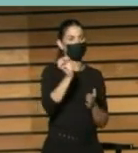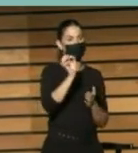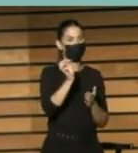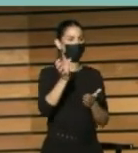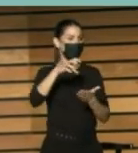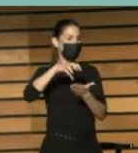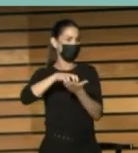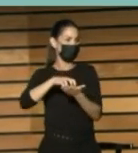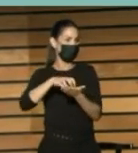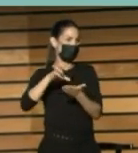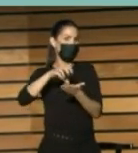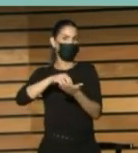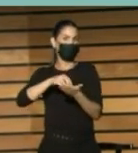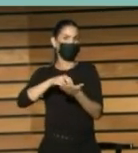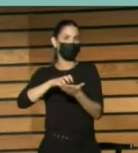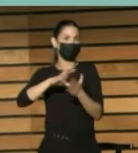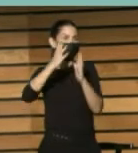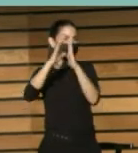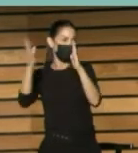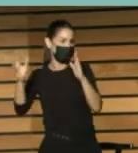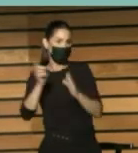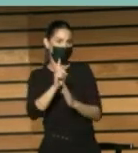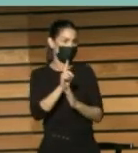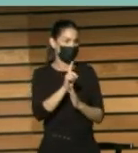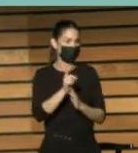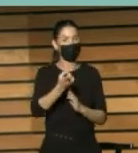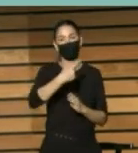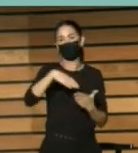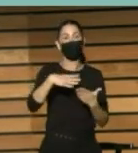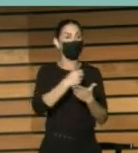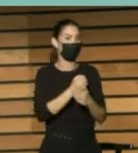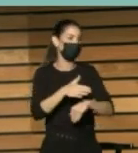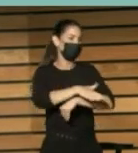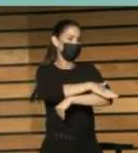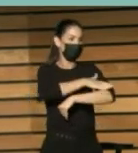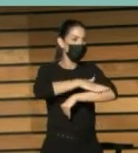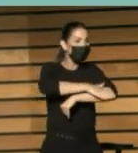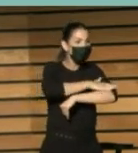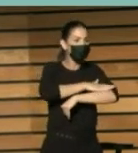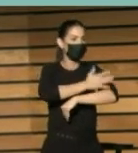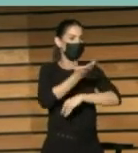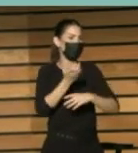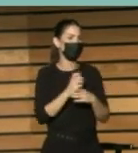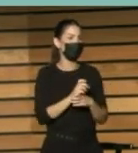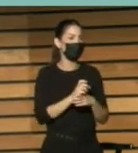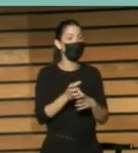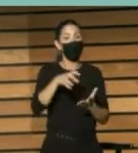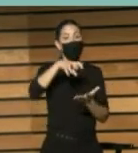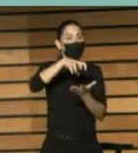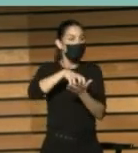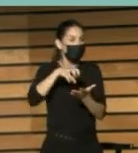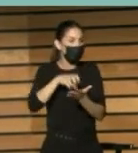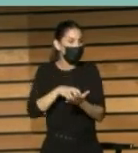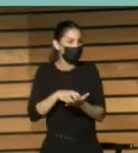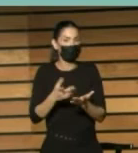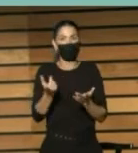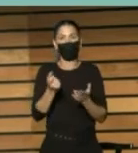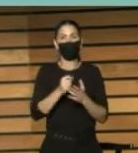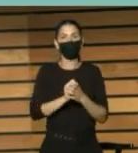por sí solo. Aquí sumamos todos: gobierno central, comunidades autónomas,